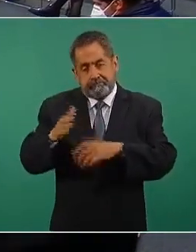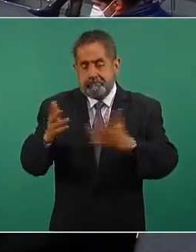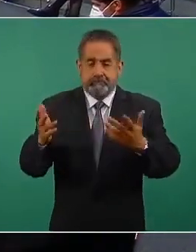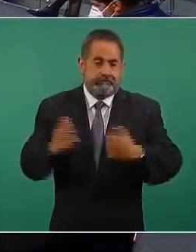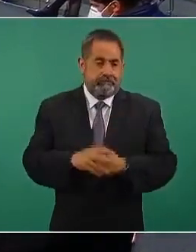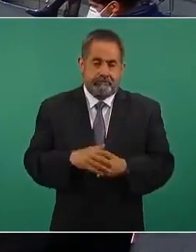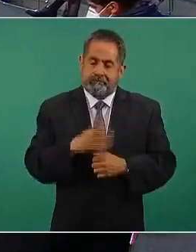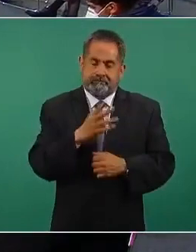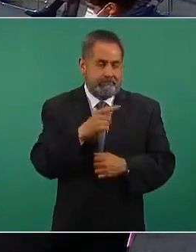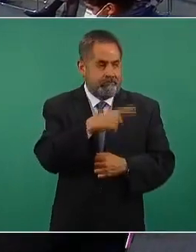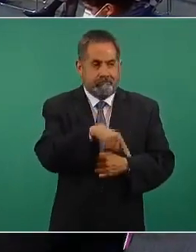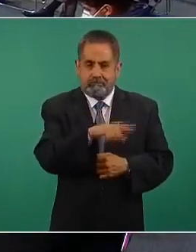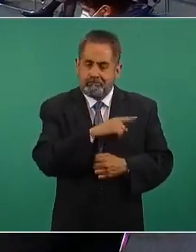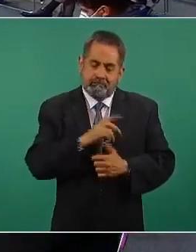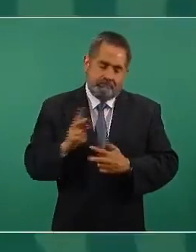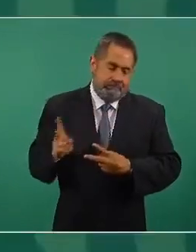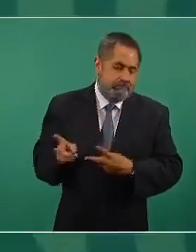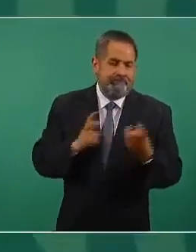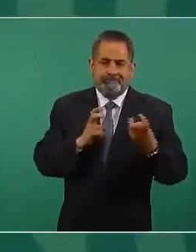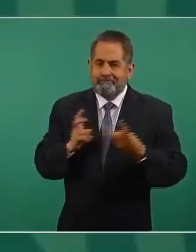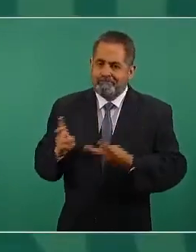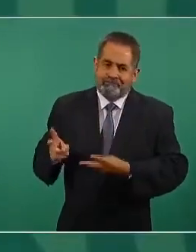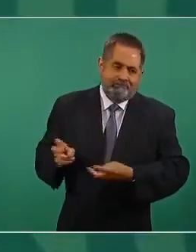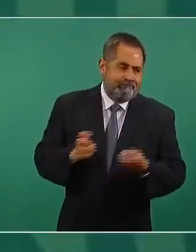Pero fue muchísimo el saqueo